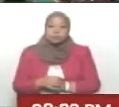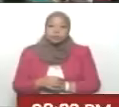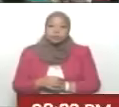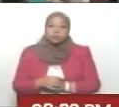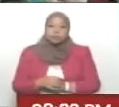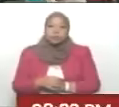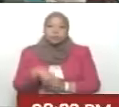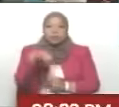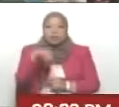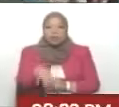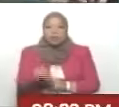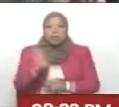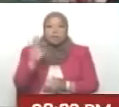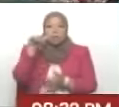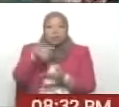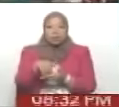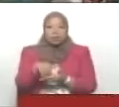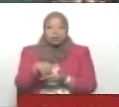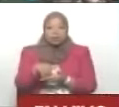en el estado Miranda,